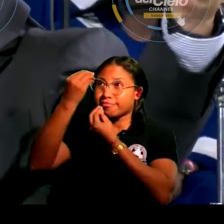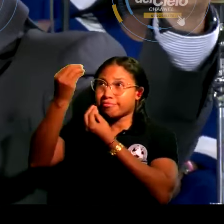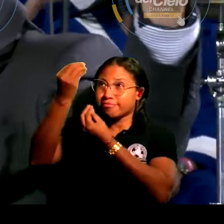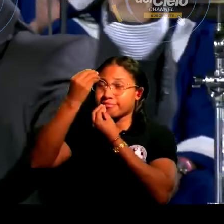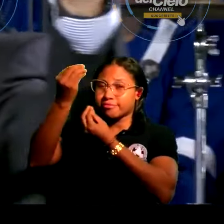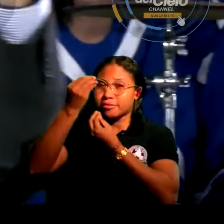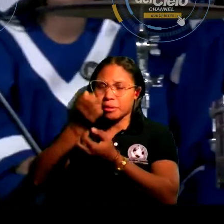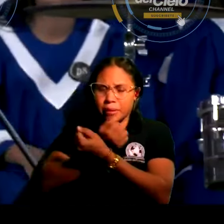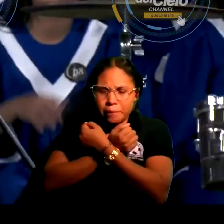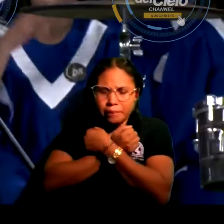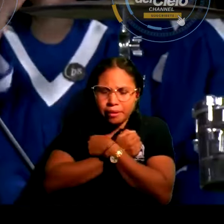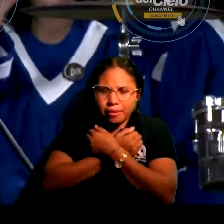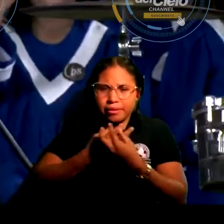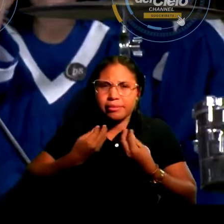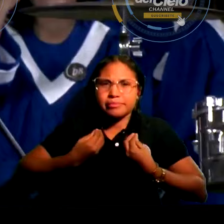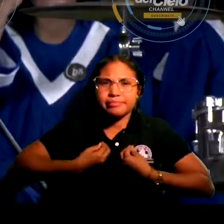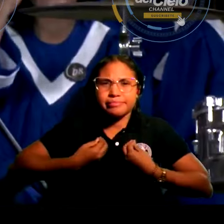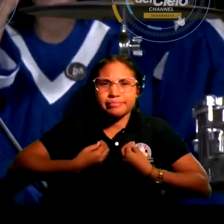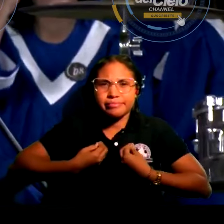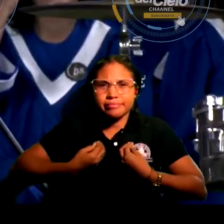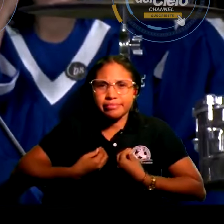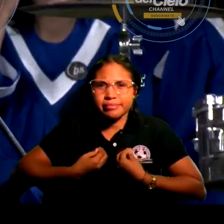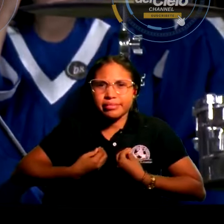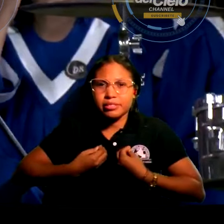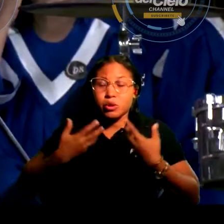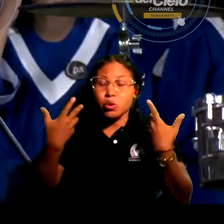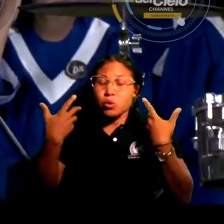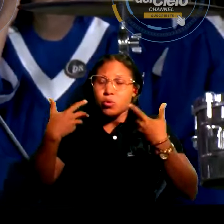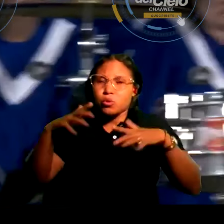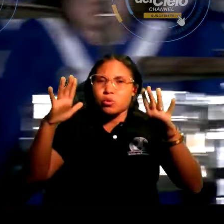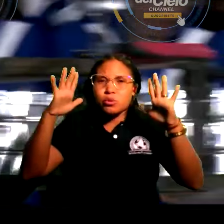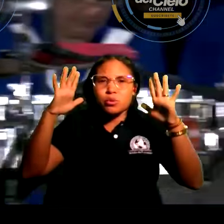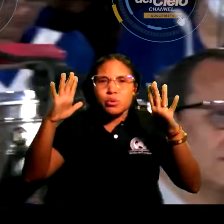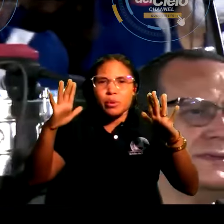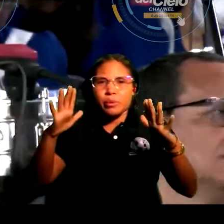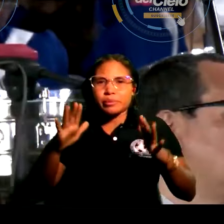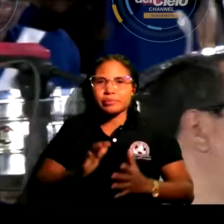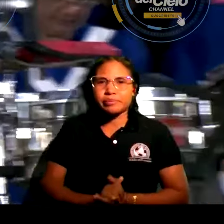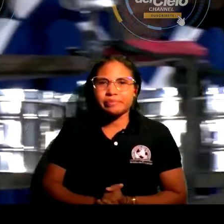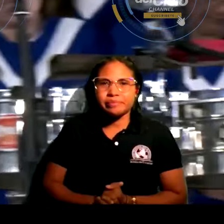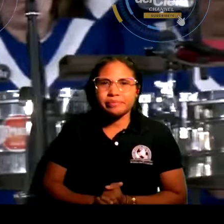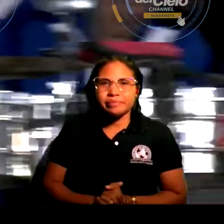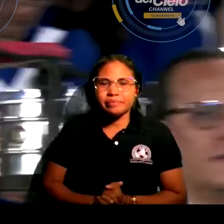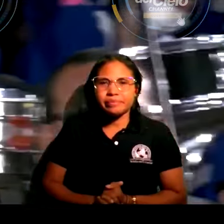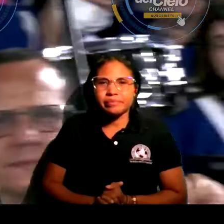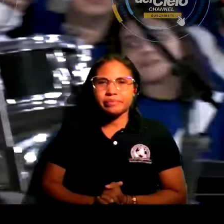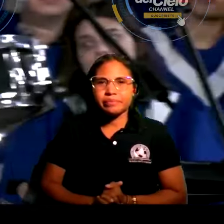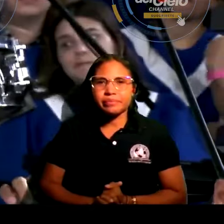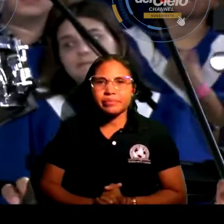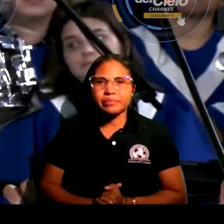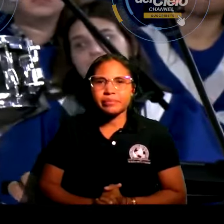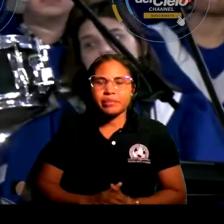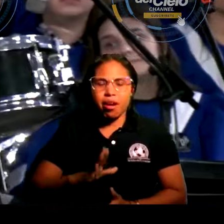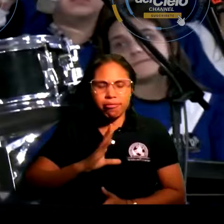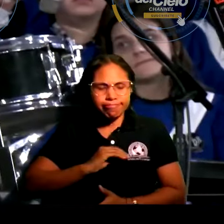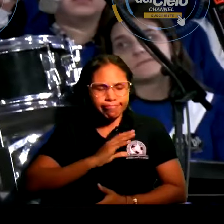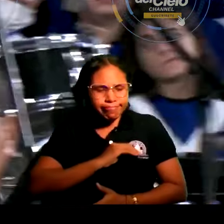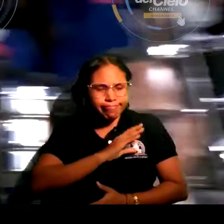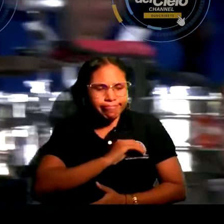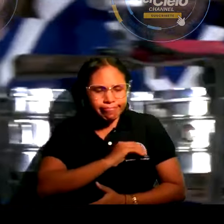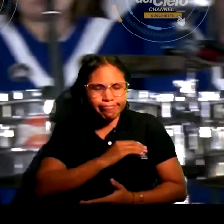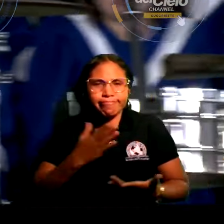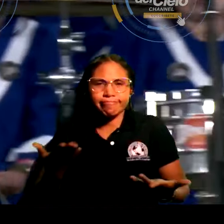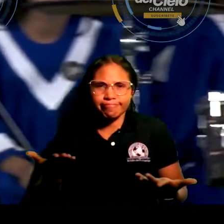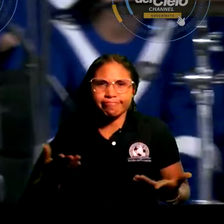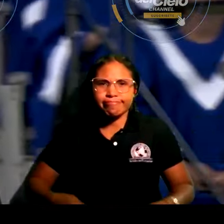vivir. Nos enseñó a disfrutar la vida. Aleluya. Gloria a Dios. El